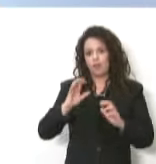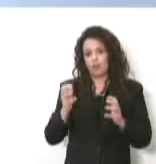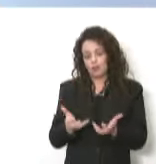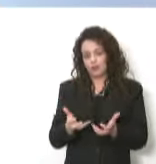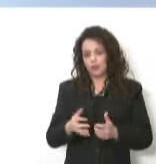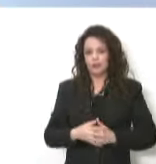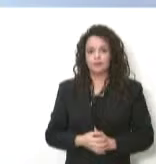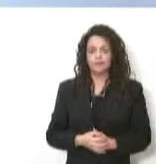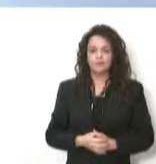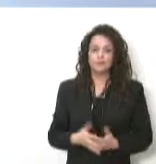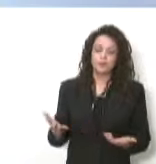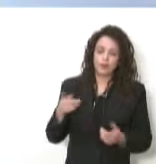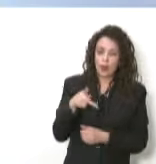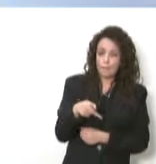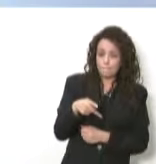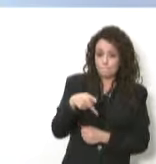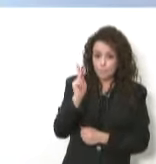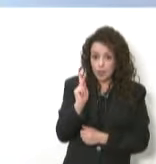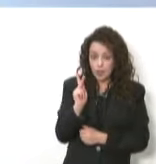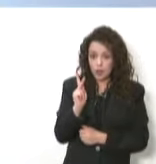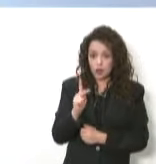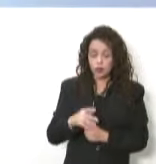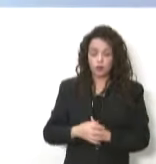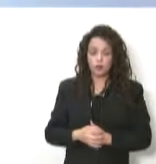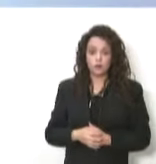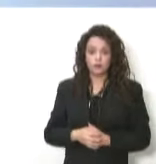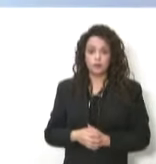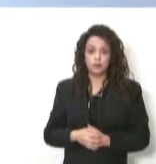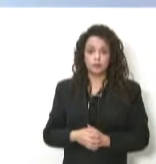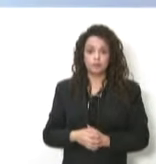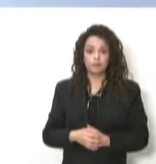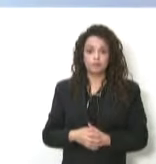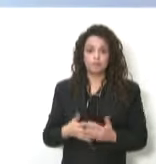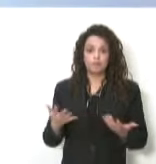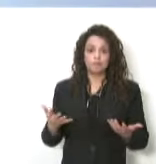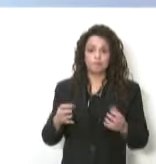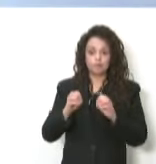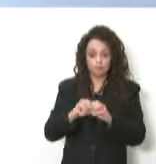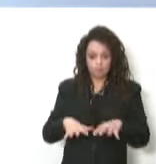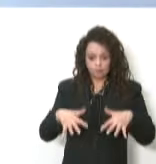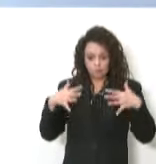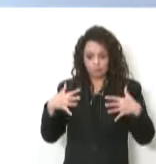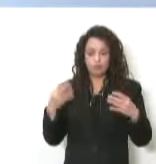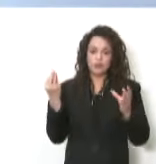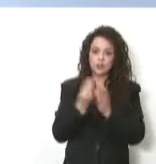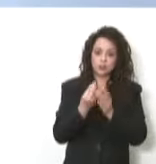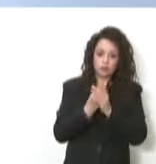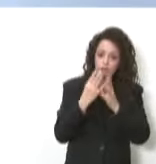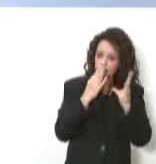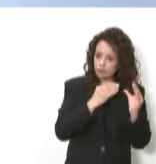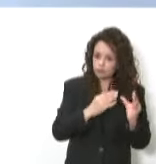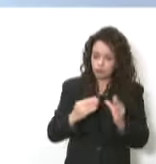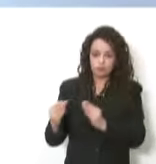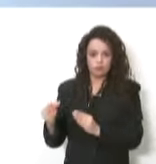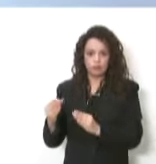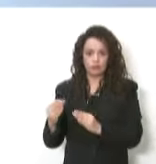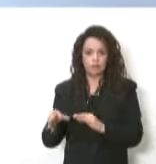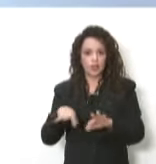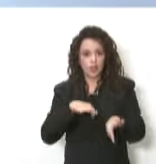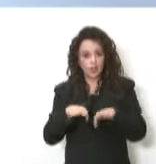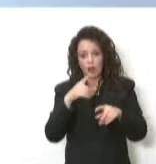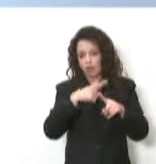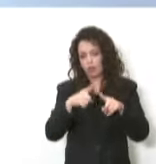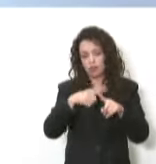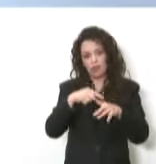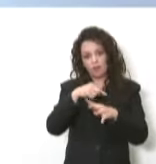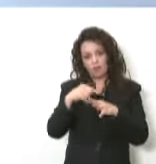Pero los foros, los encuentros, etcétera, la capacitación, los trabajos diversos. Pero